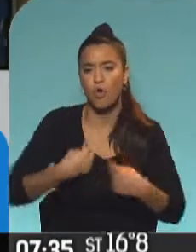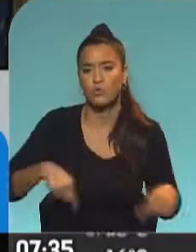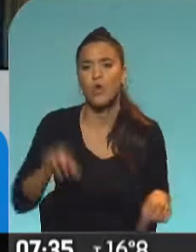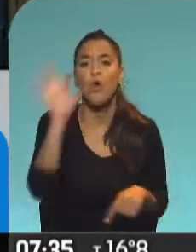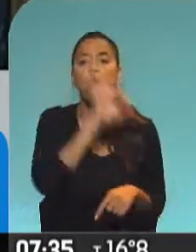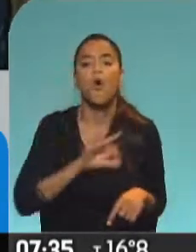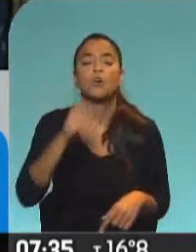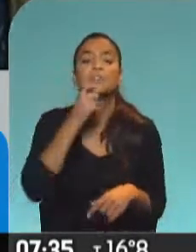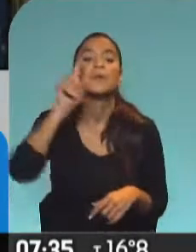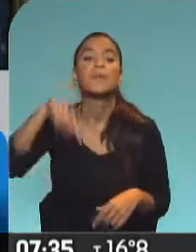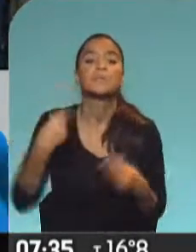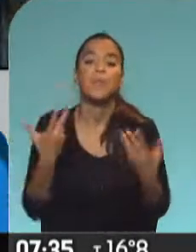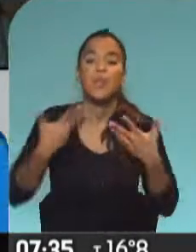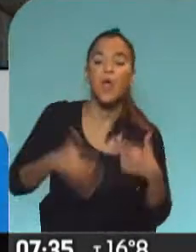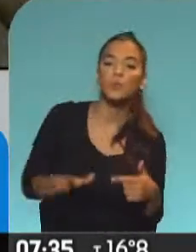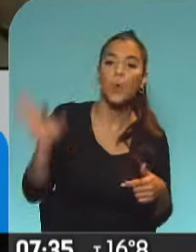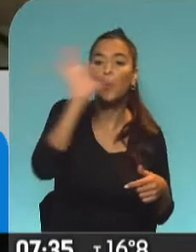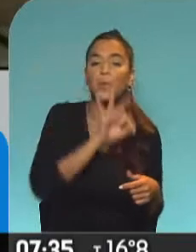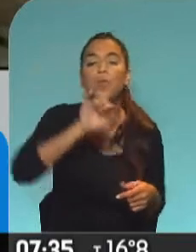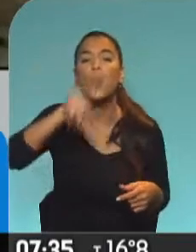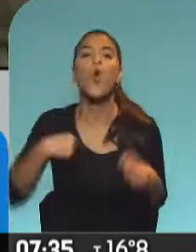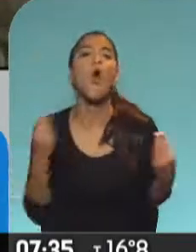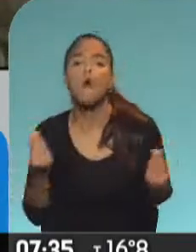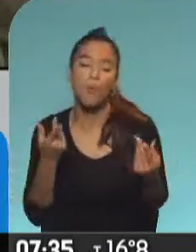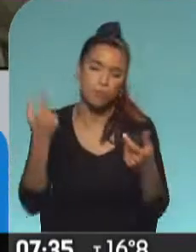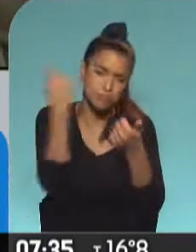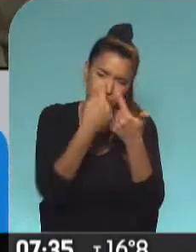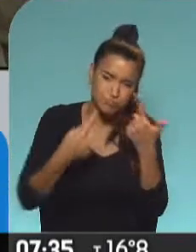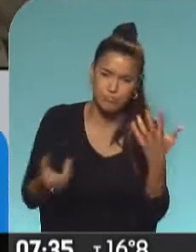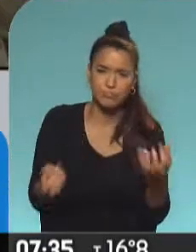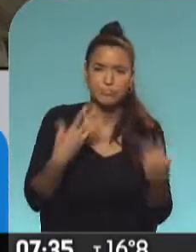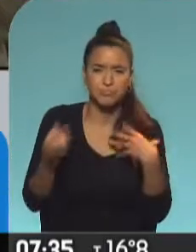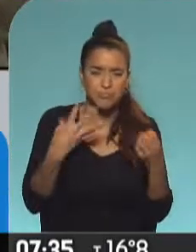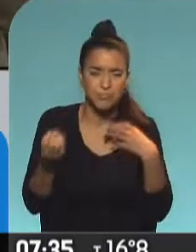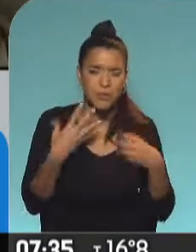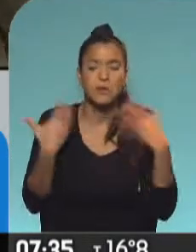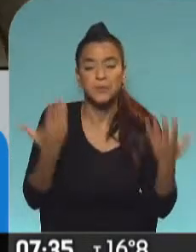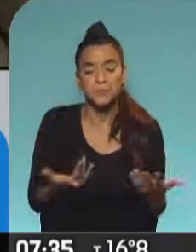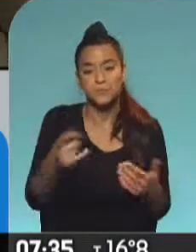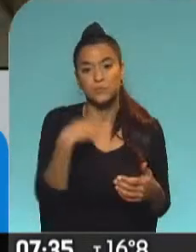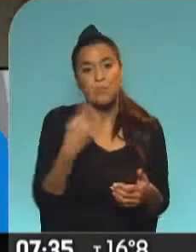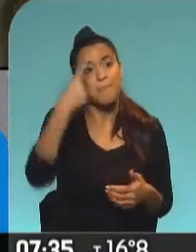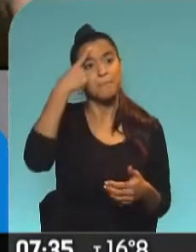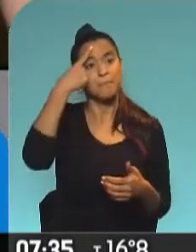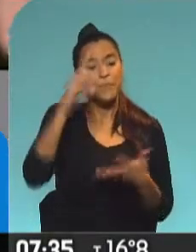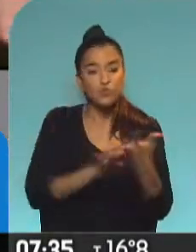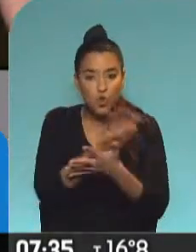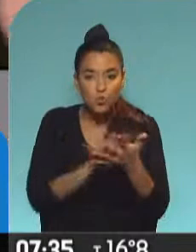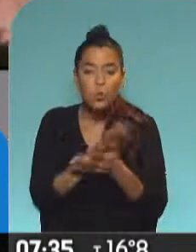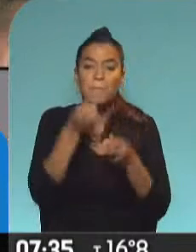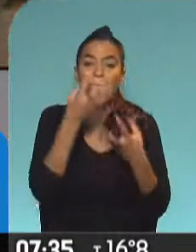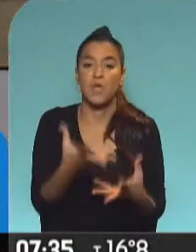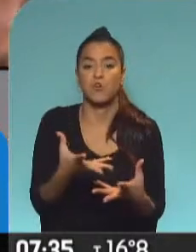O si el origen era natural del virus o no. O sea, un montón de cosas que nos llegaban. Y bueno, empezamos a pensar que quizás una solución colectiva